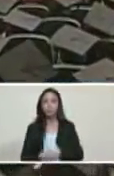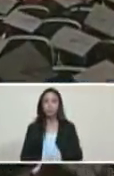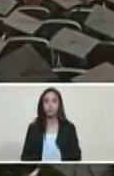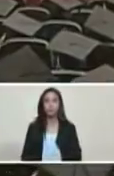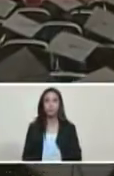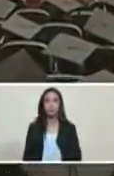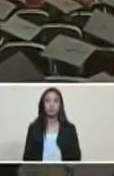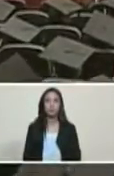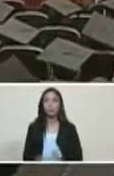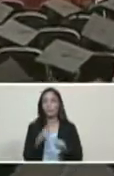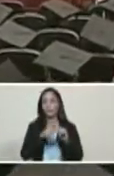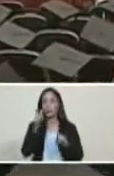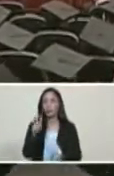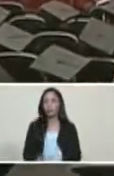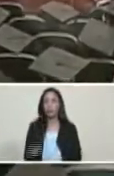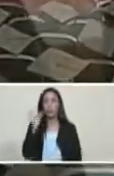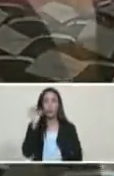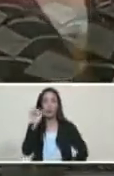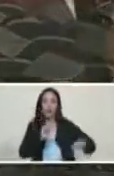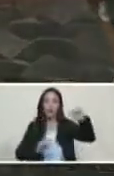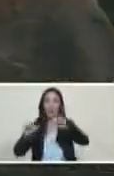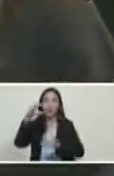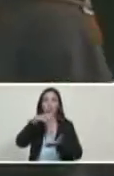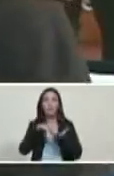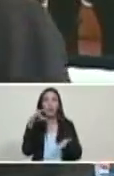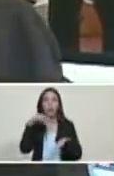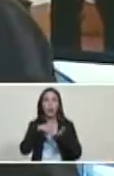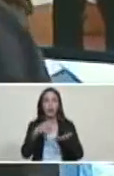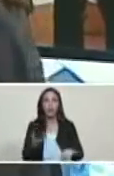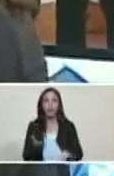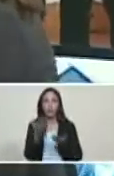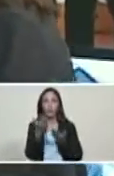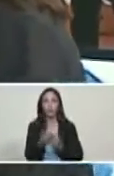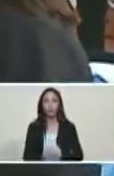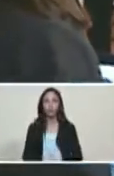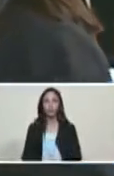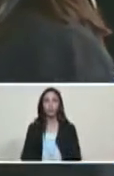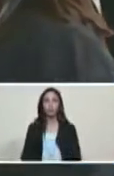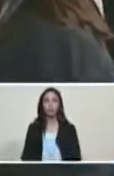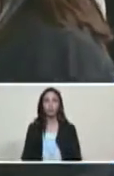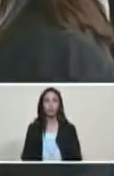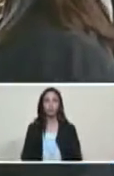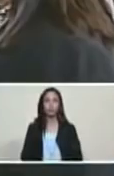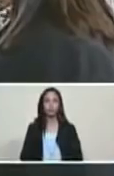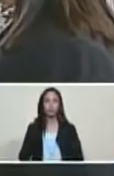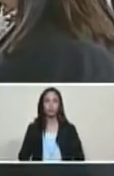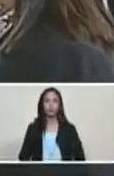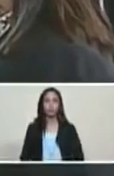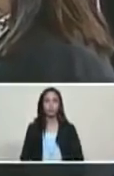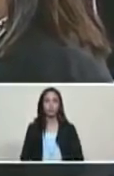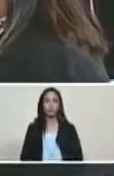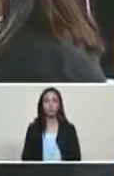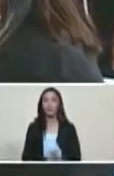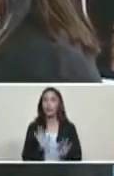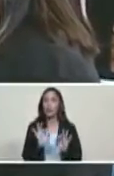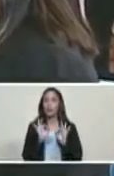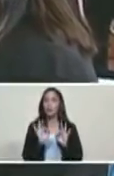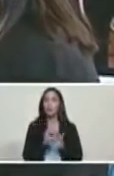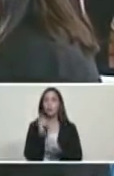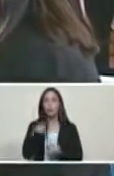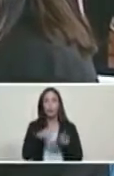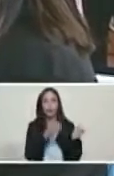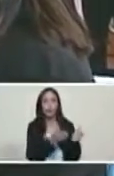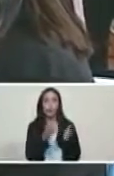López González, mención química del Estado Carabobo. la especialización y la